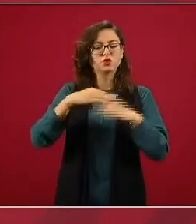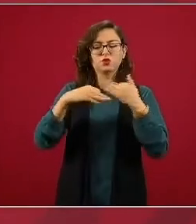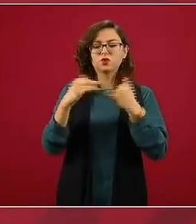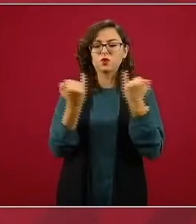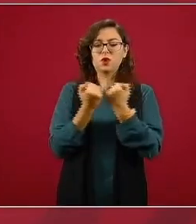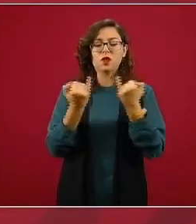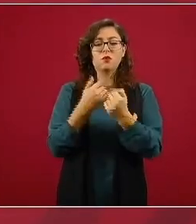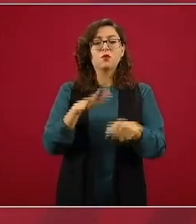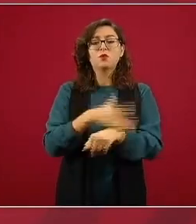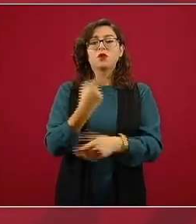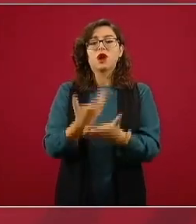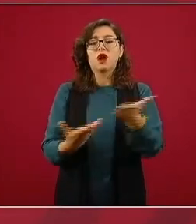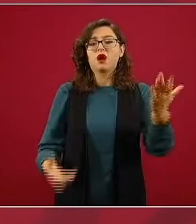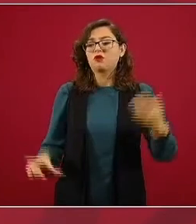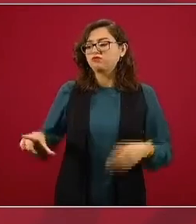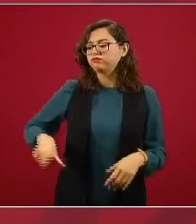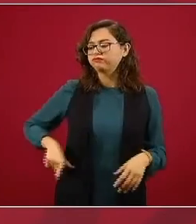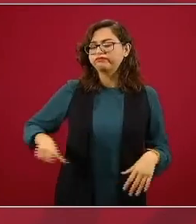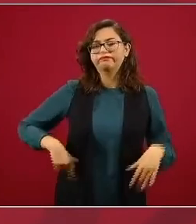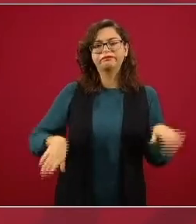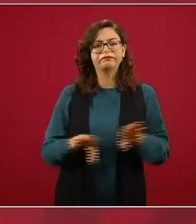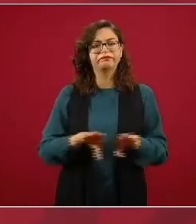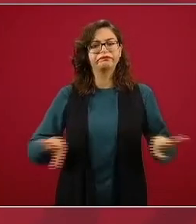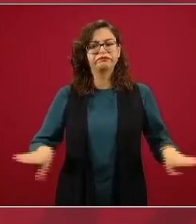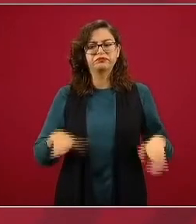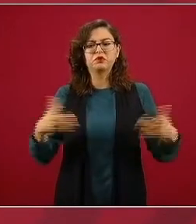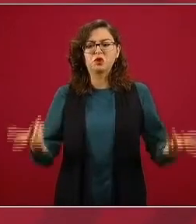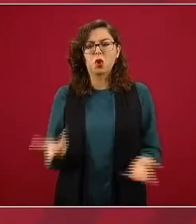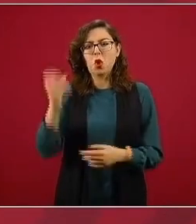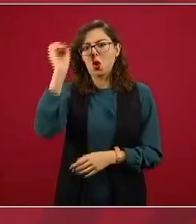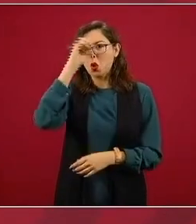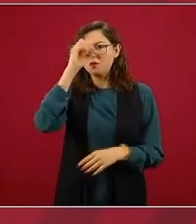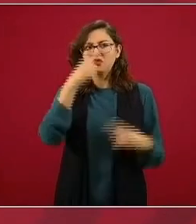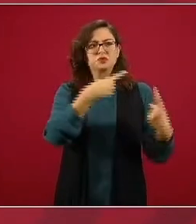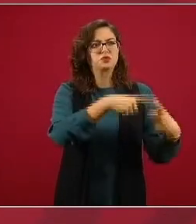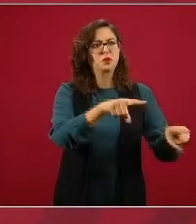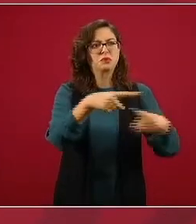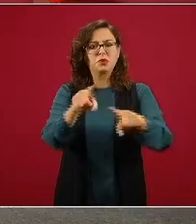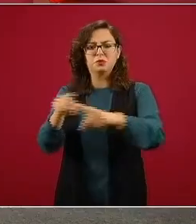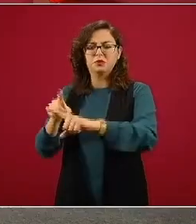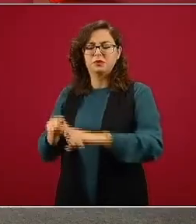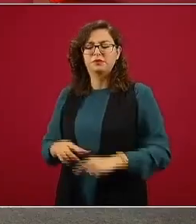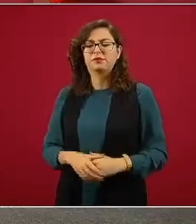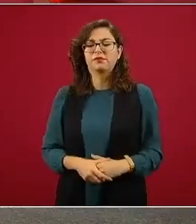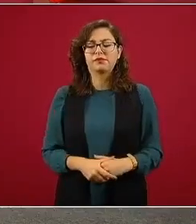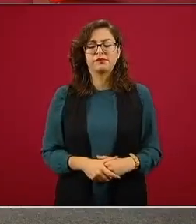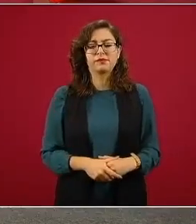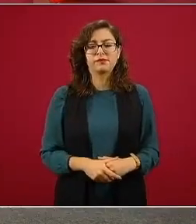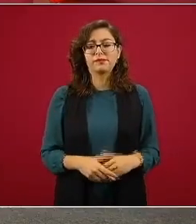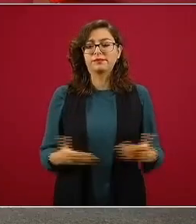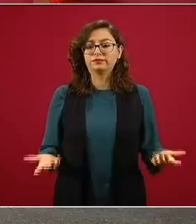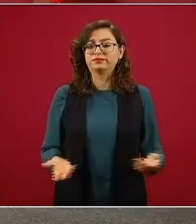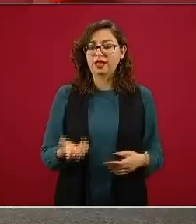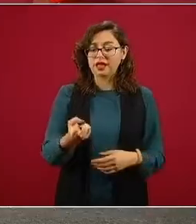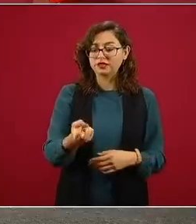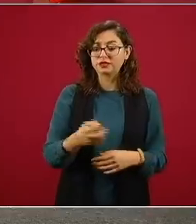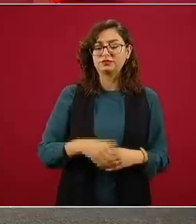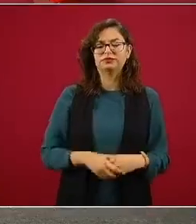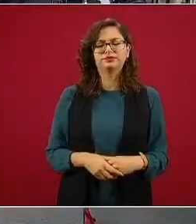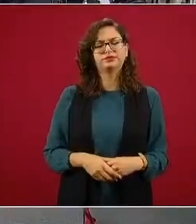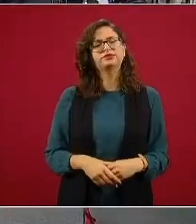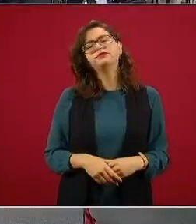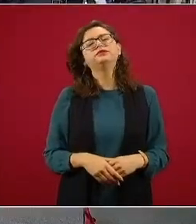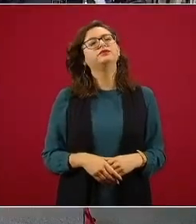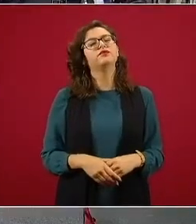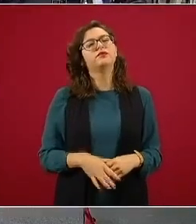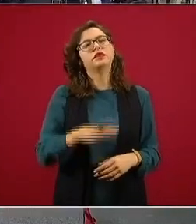Es un gobierno democrático, con opiniones distintas. Pues eso es Dalila. Y en ese sentido, nada